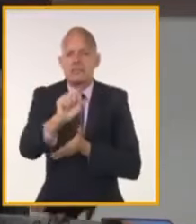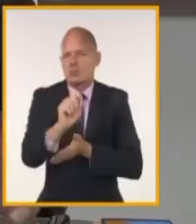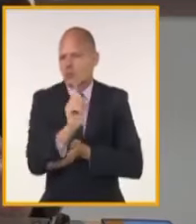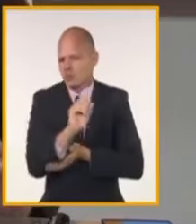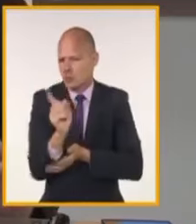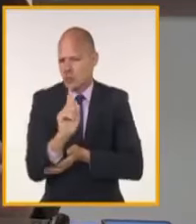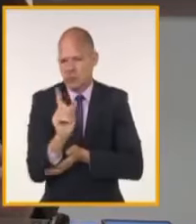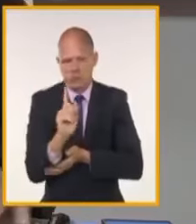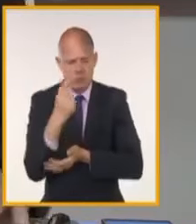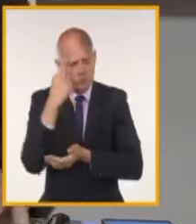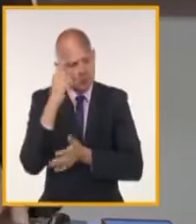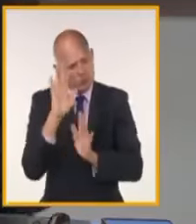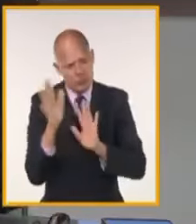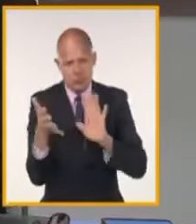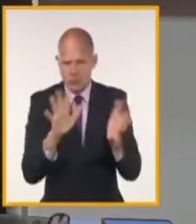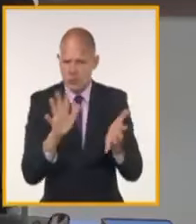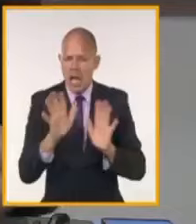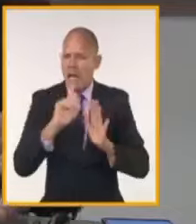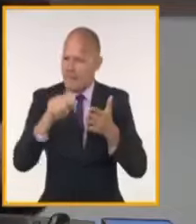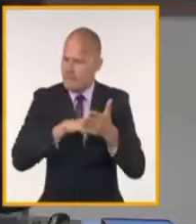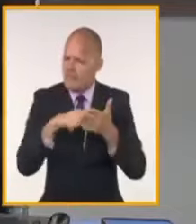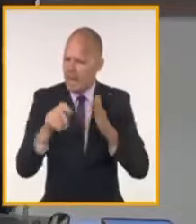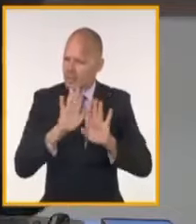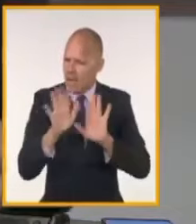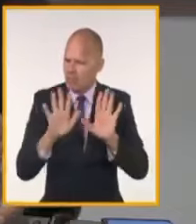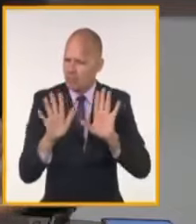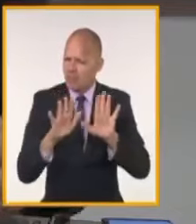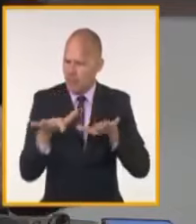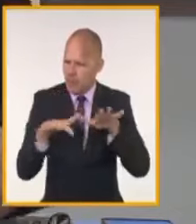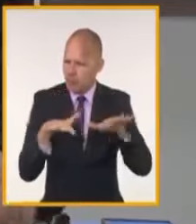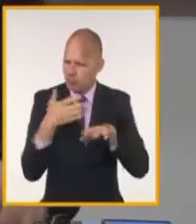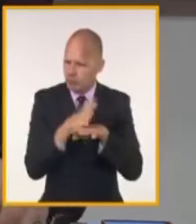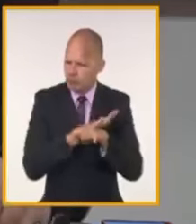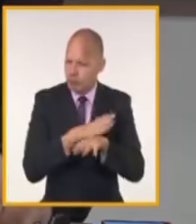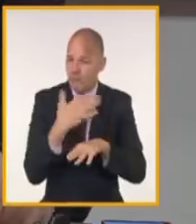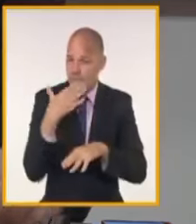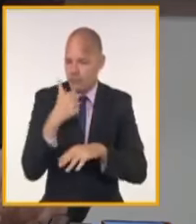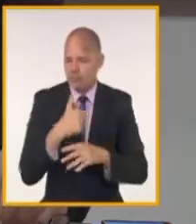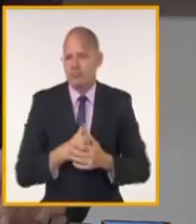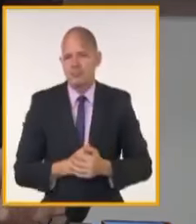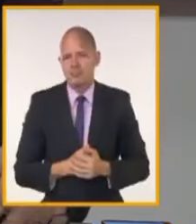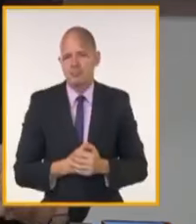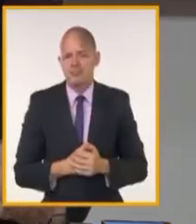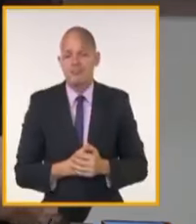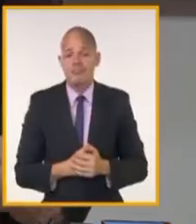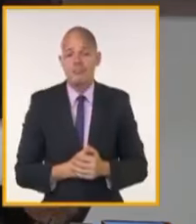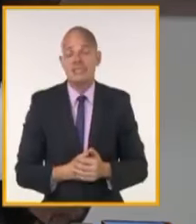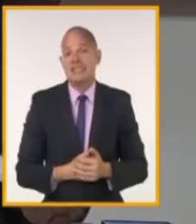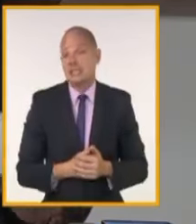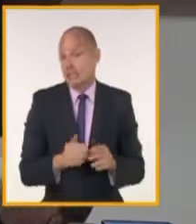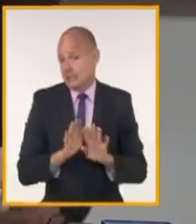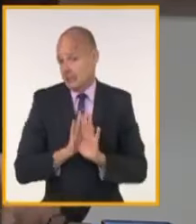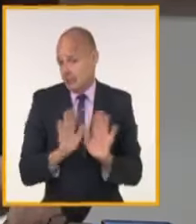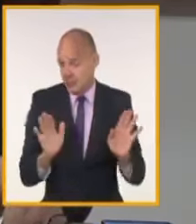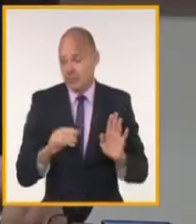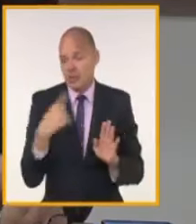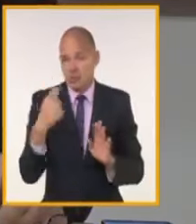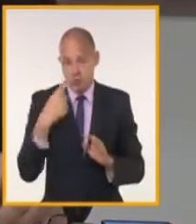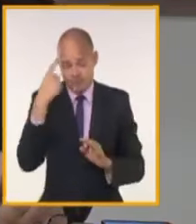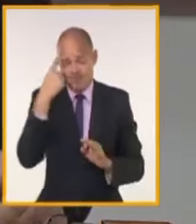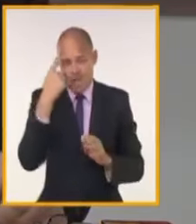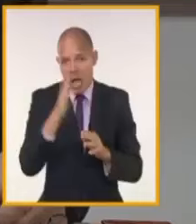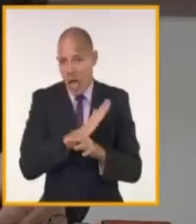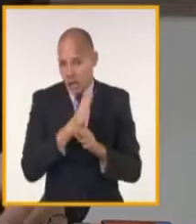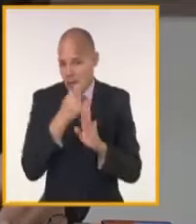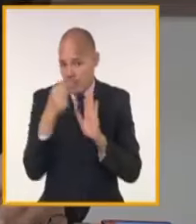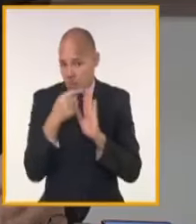eso que paralice el país esa esos retos han ido sido se han ido venciendo y ahora estamos